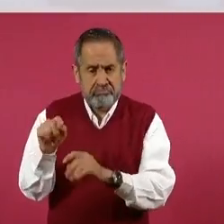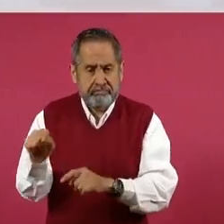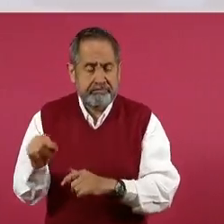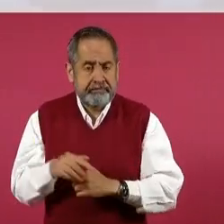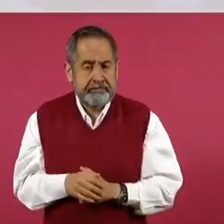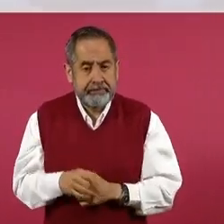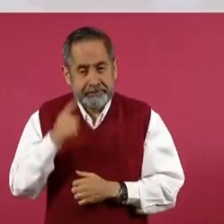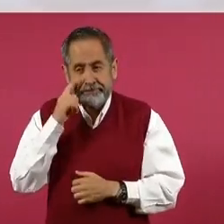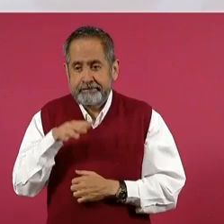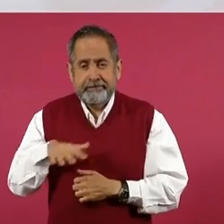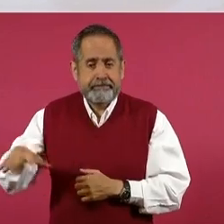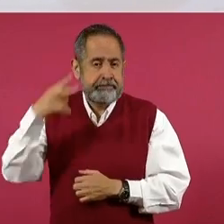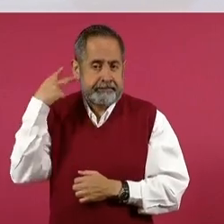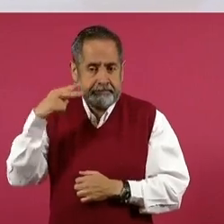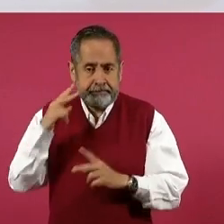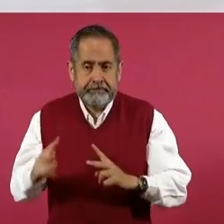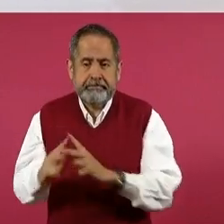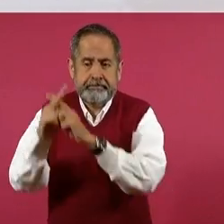Poza Rica